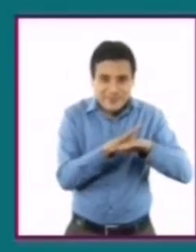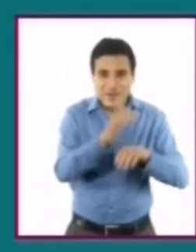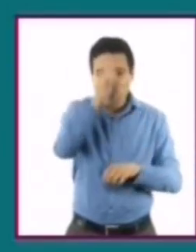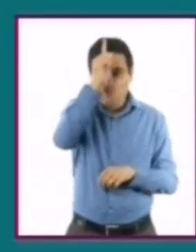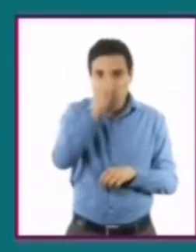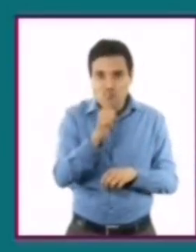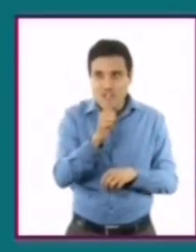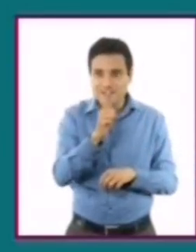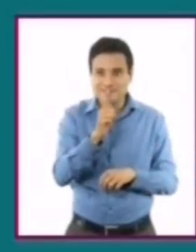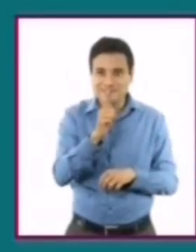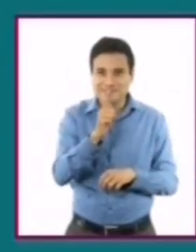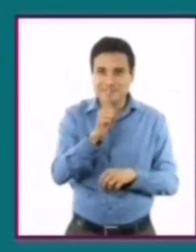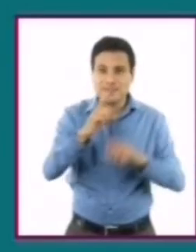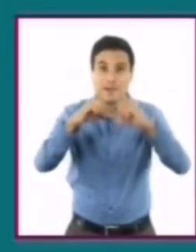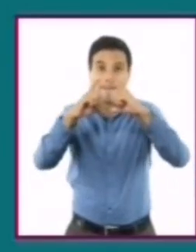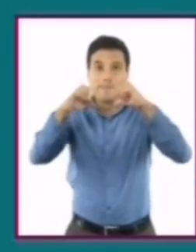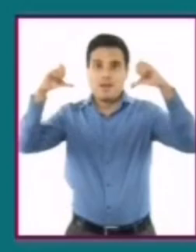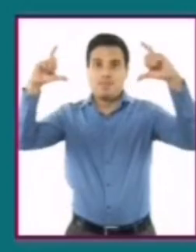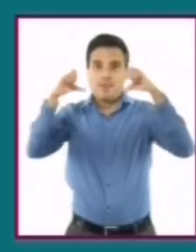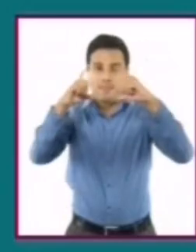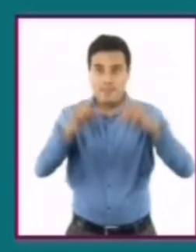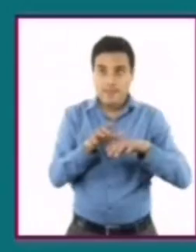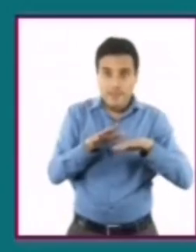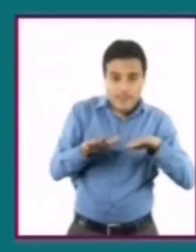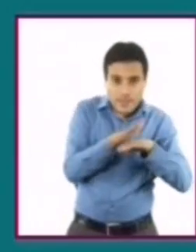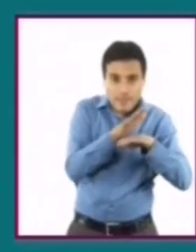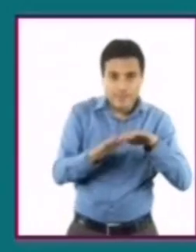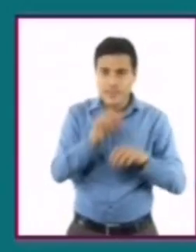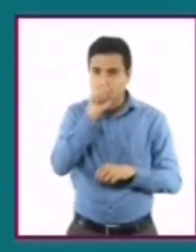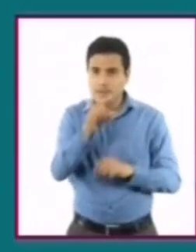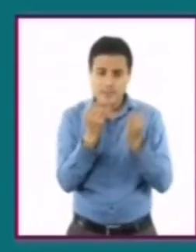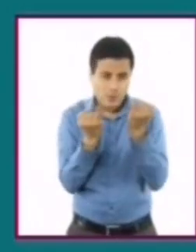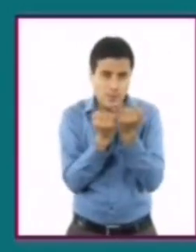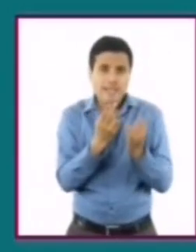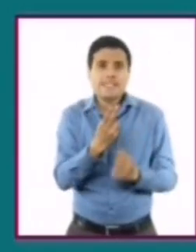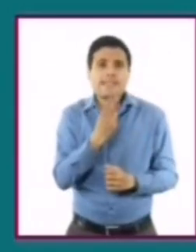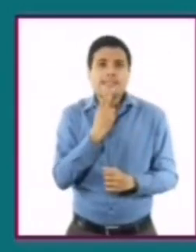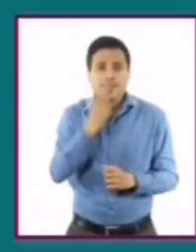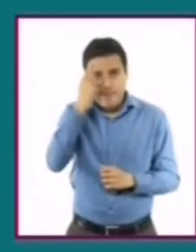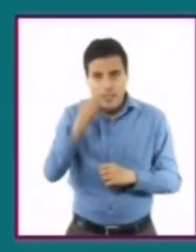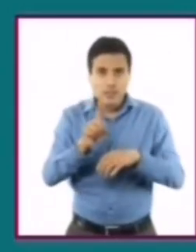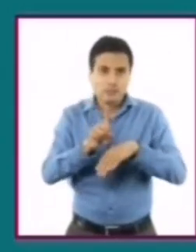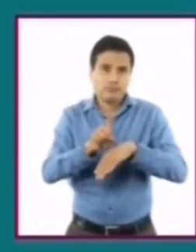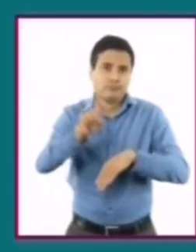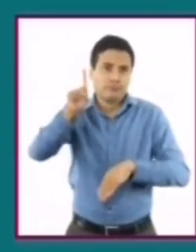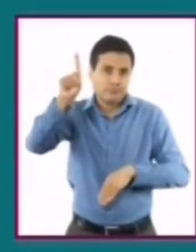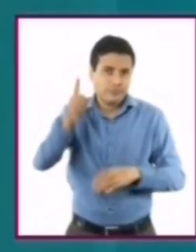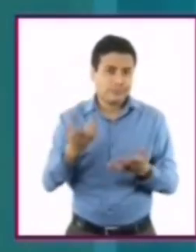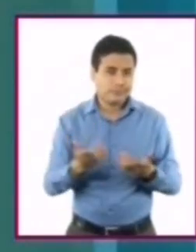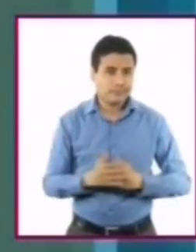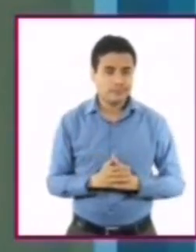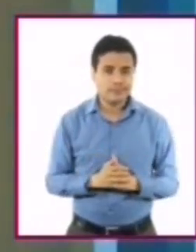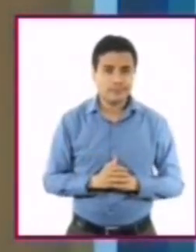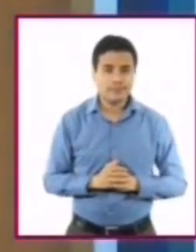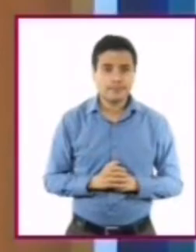Luna, y nos ha permitido llegar a la Luna y a otros planetas por medio de sondas y exploradores.